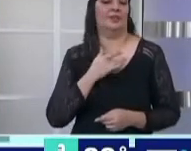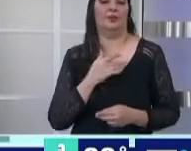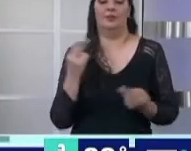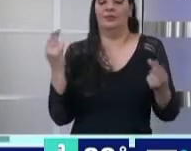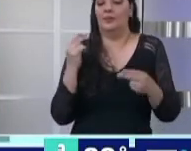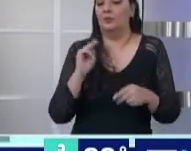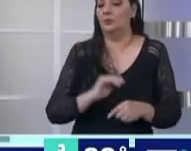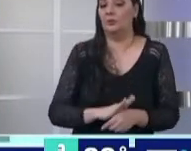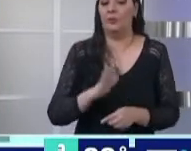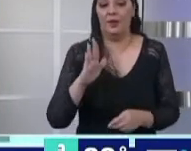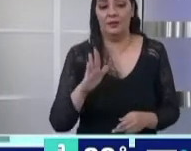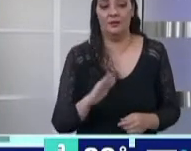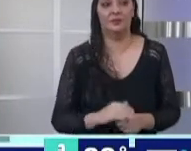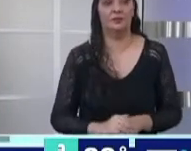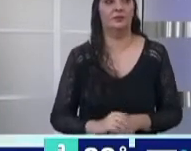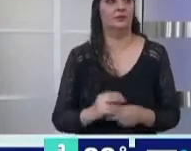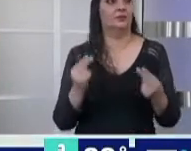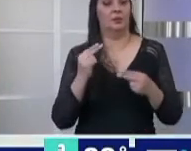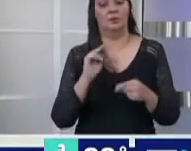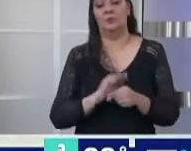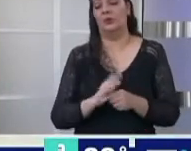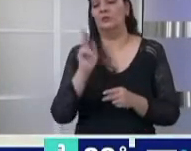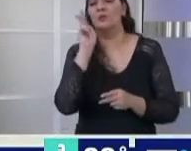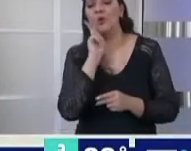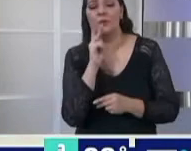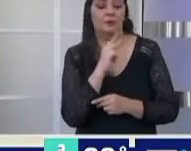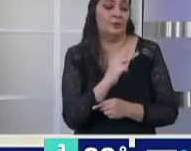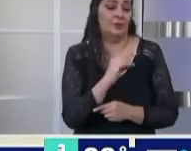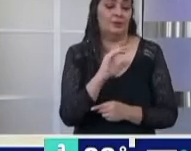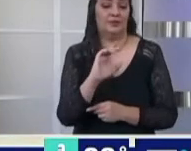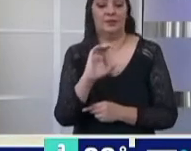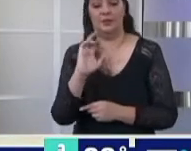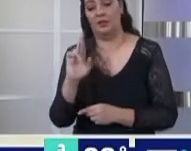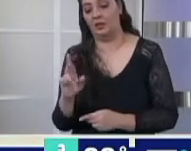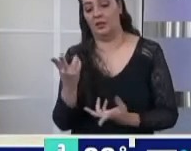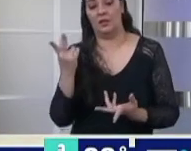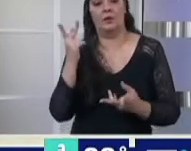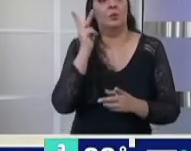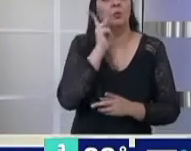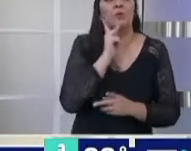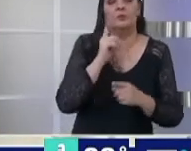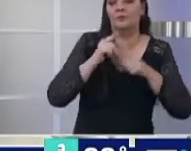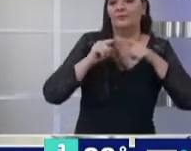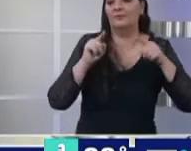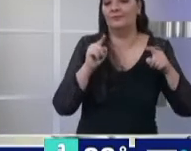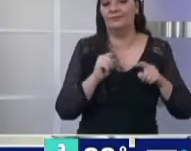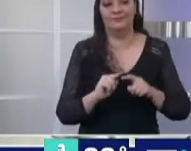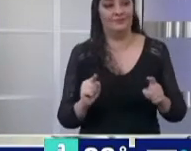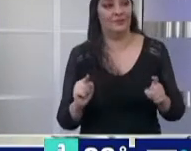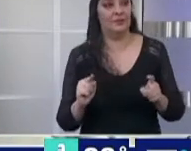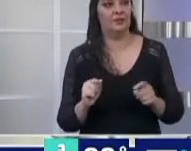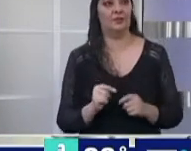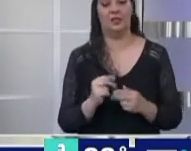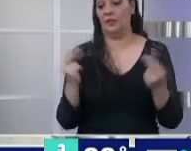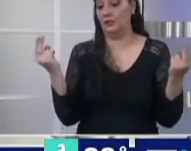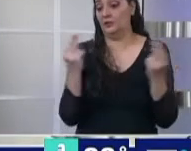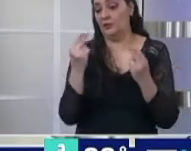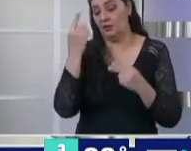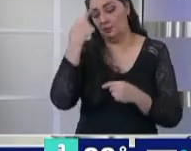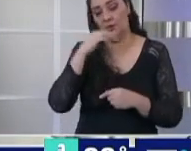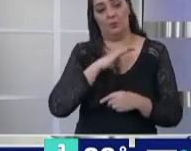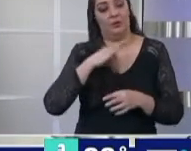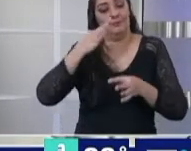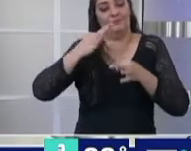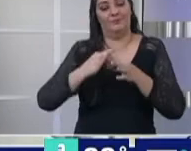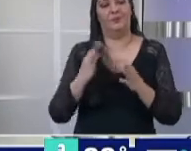más pruebas PCR y pruebas serológicas y pruebas secuenciales y pruebas de otro tipo, todo lo que se necesite para tener el